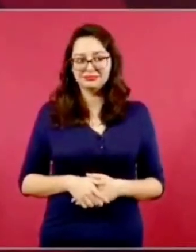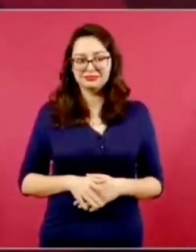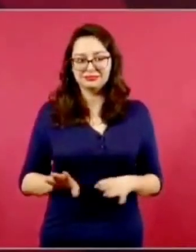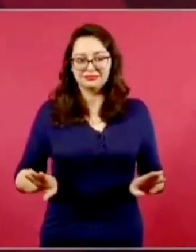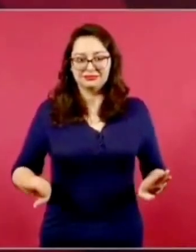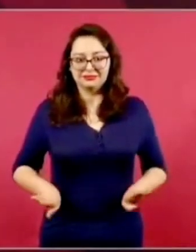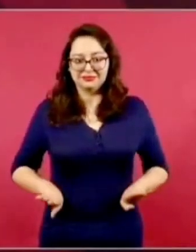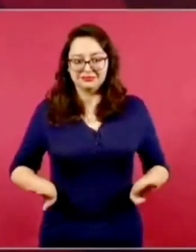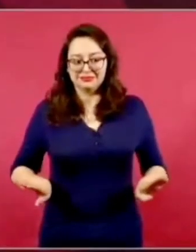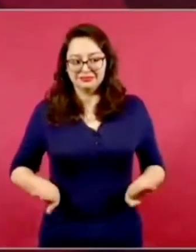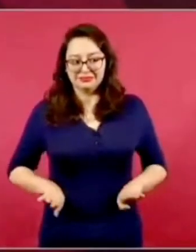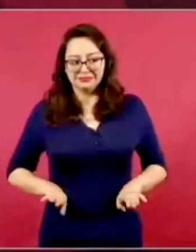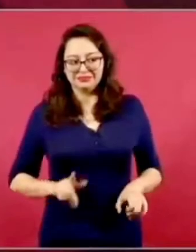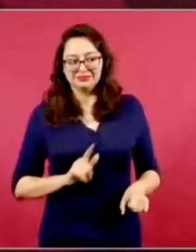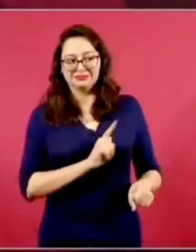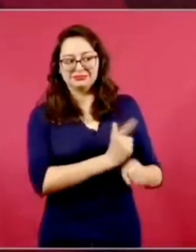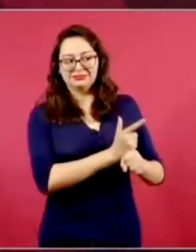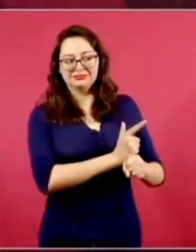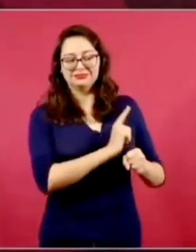bastante